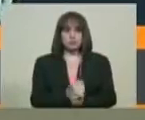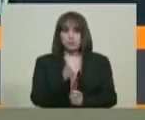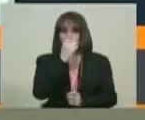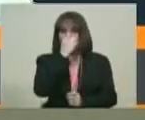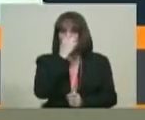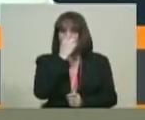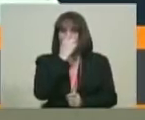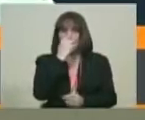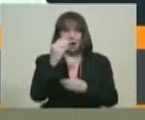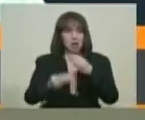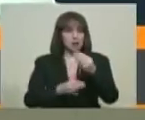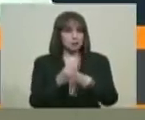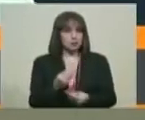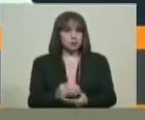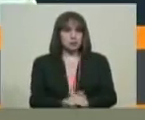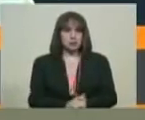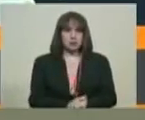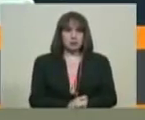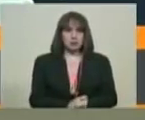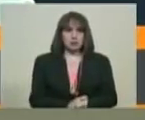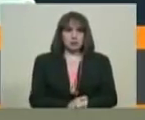en las acciones.